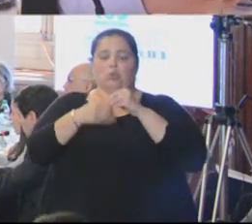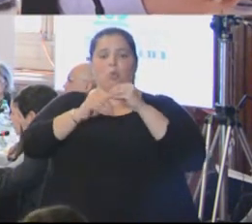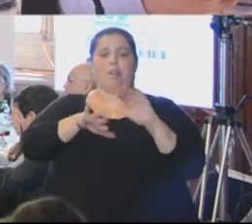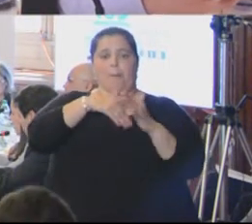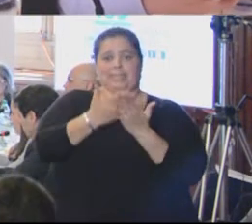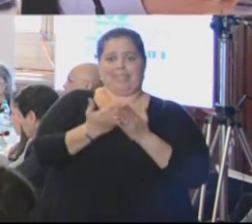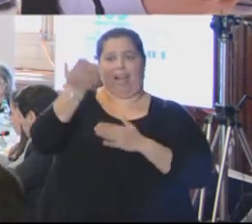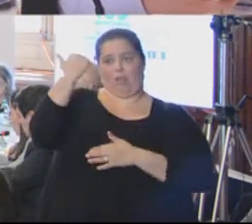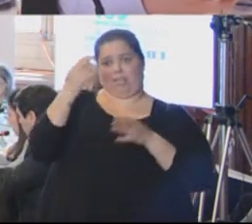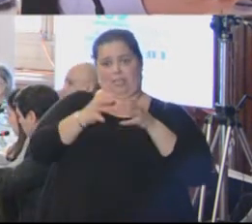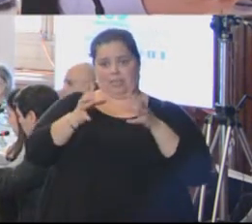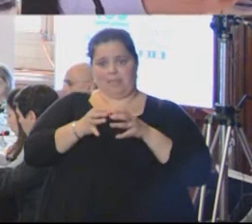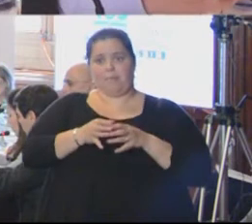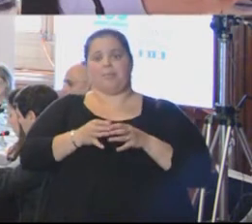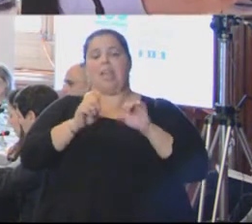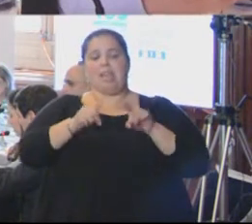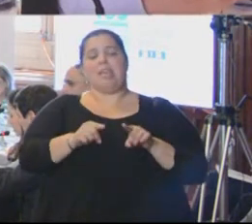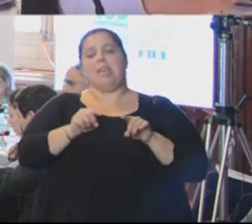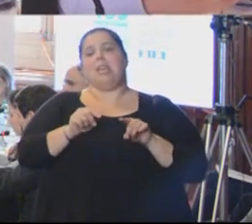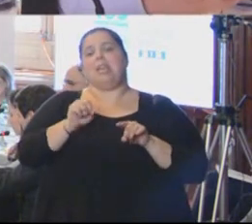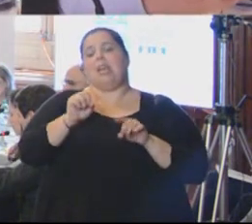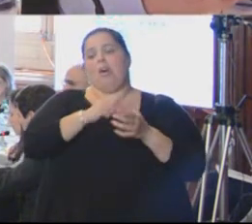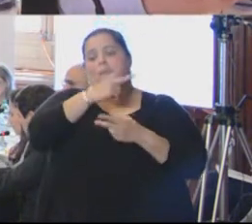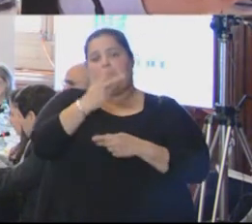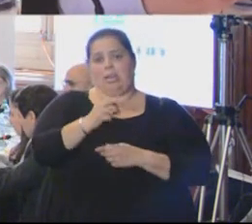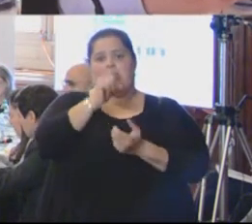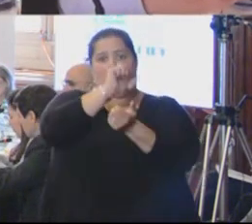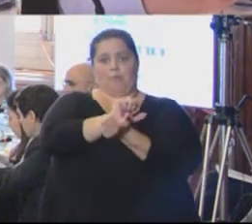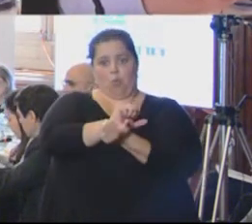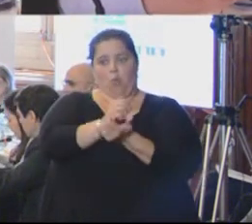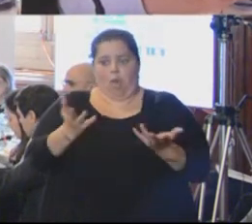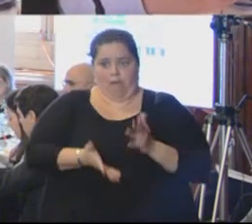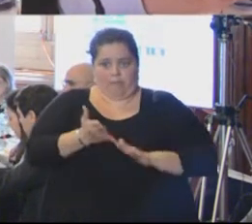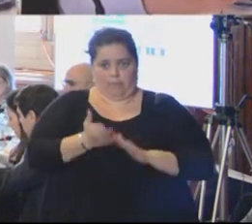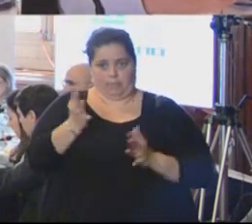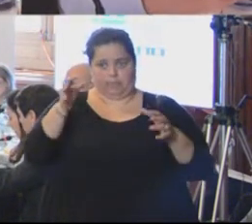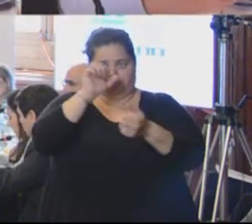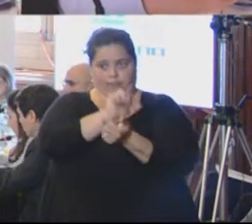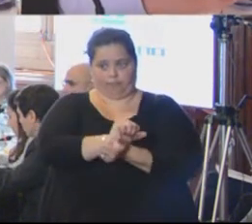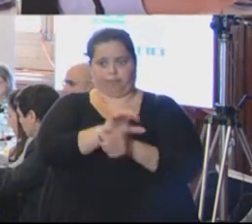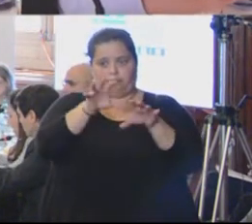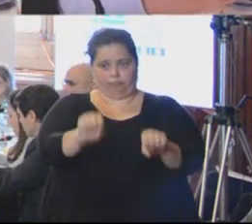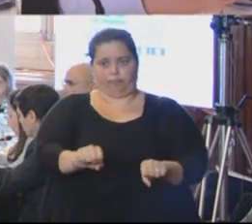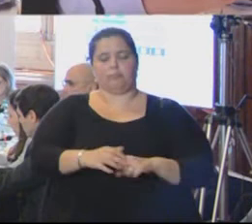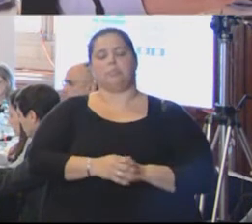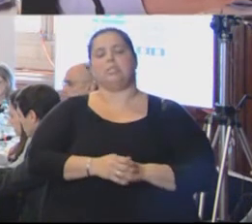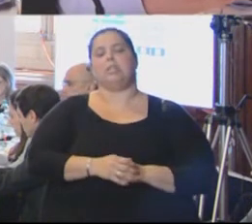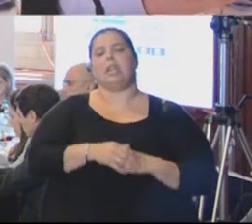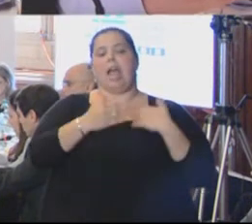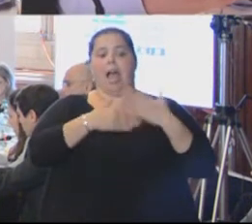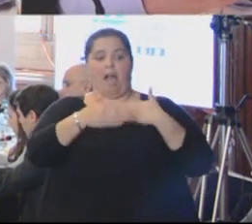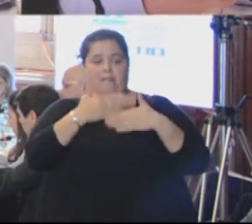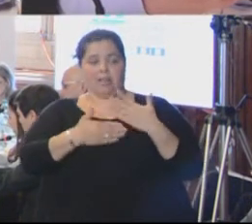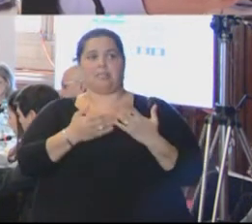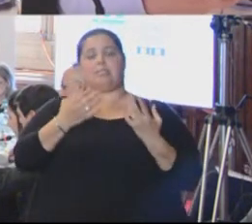en etapa de indagación con órdenes de captura vigente. Sobre los casos con avances significativos, se ha podido establecer de